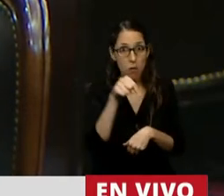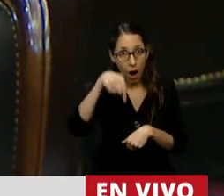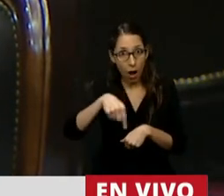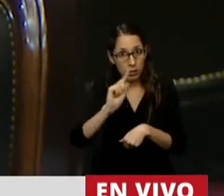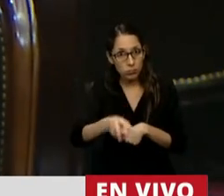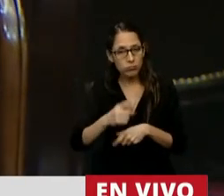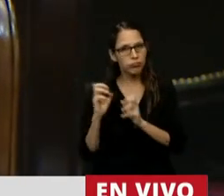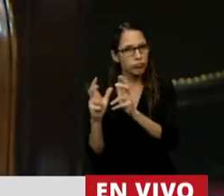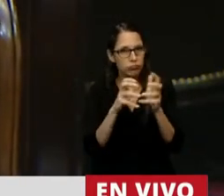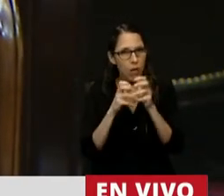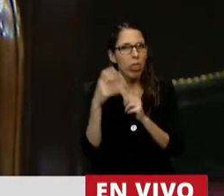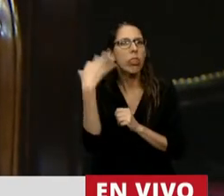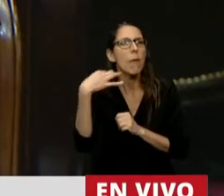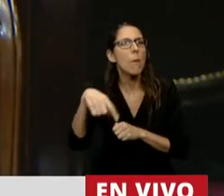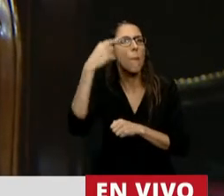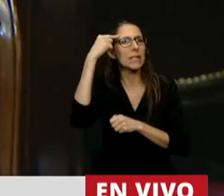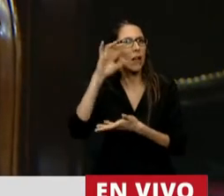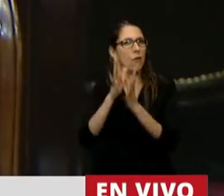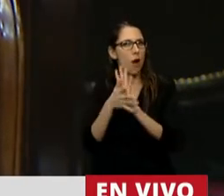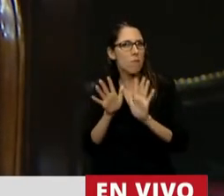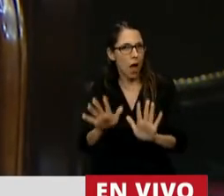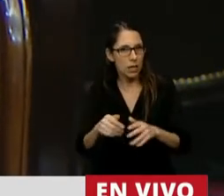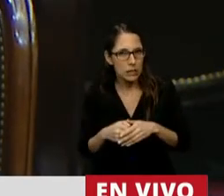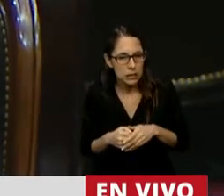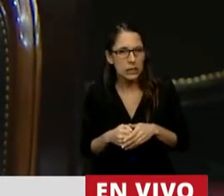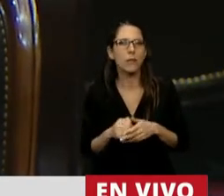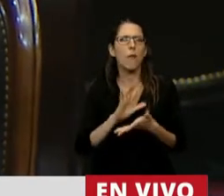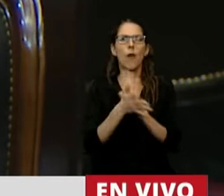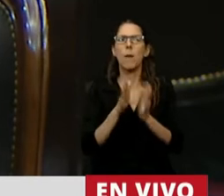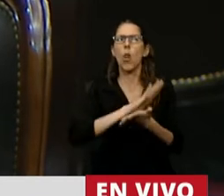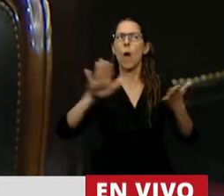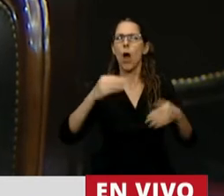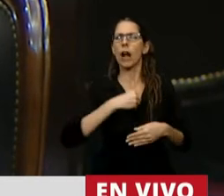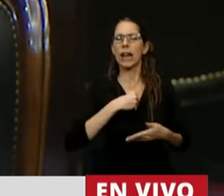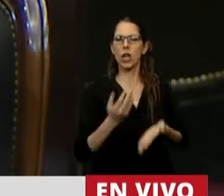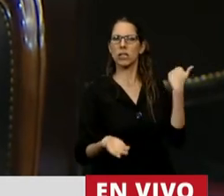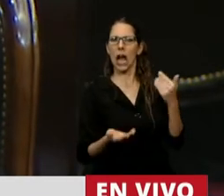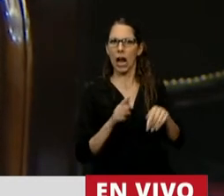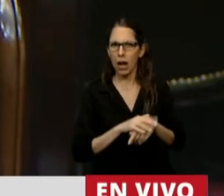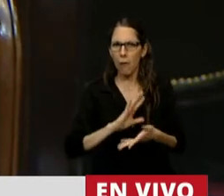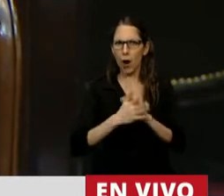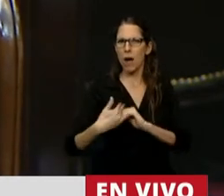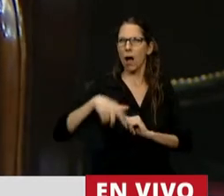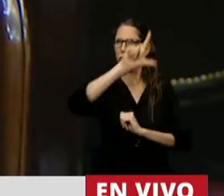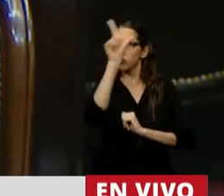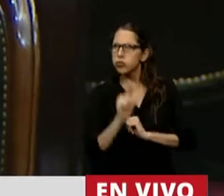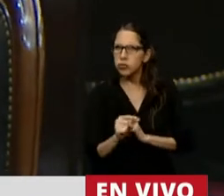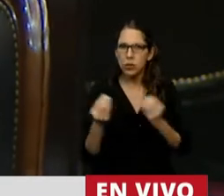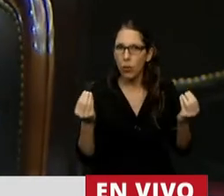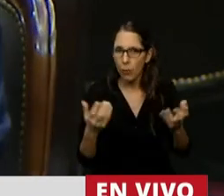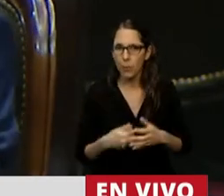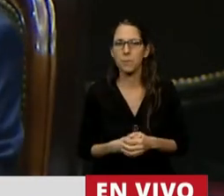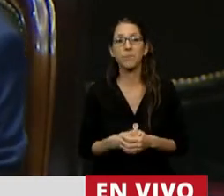discusión desde un enfoque secular, de nuevo laicismo y de republicanismo. El